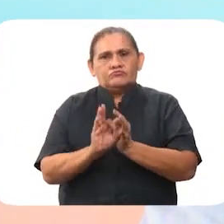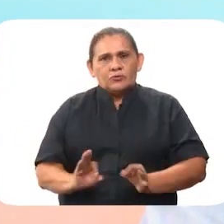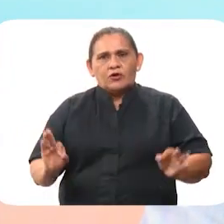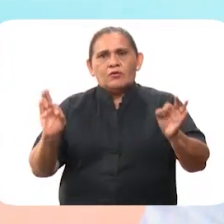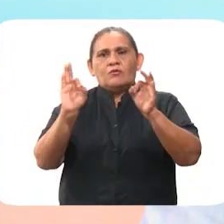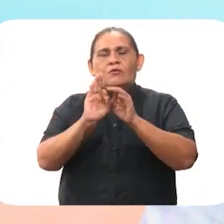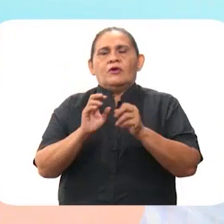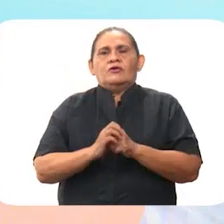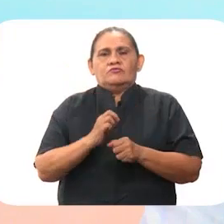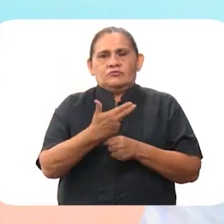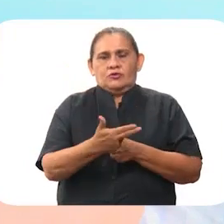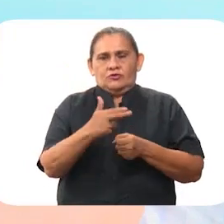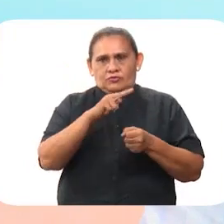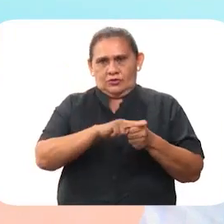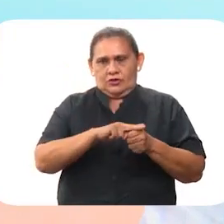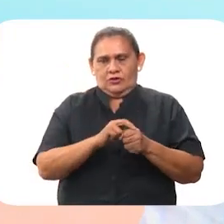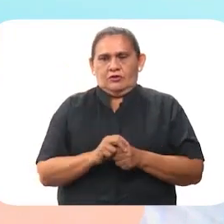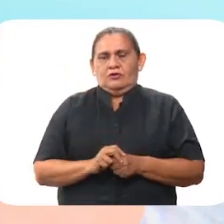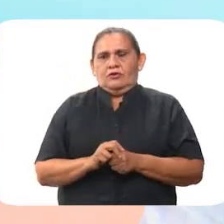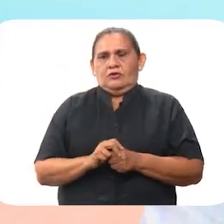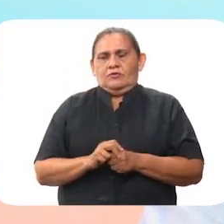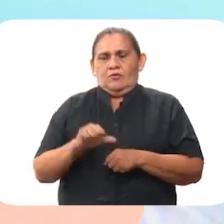ya al jalachilobe.